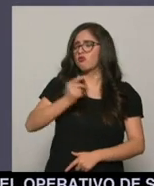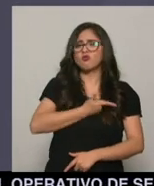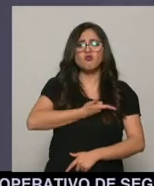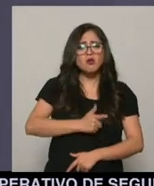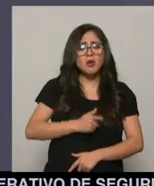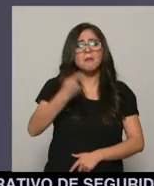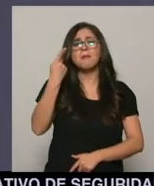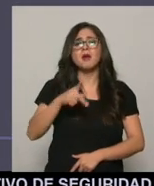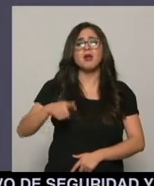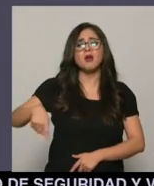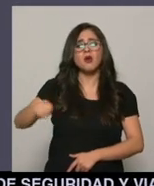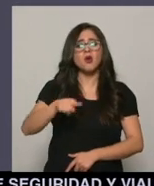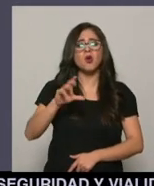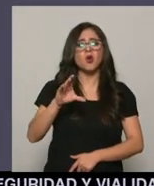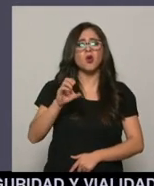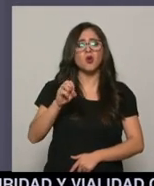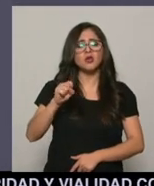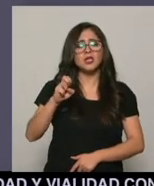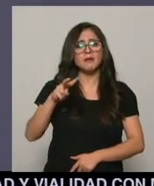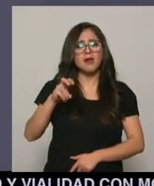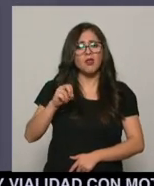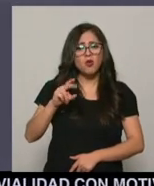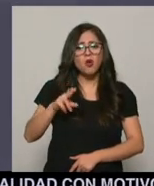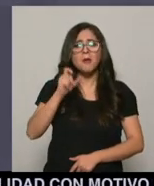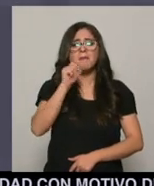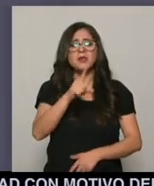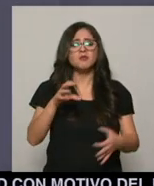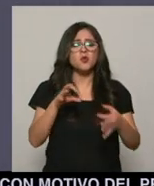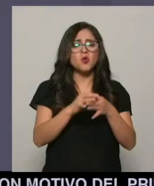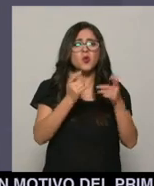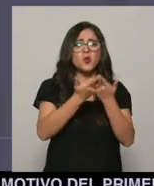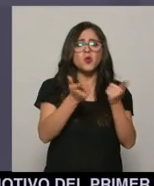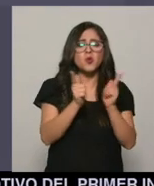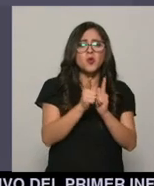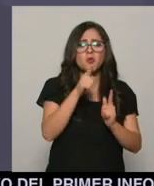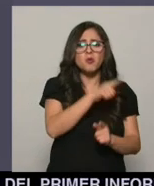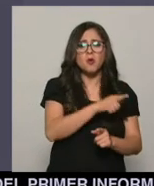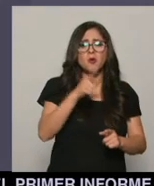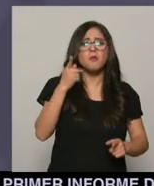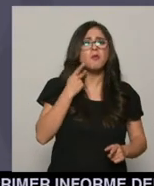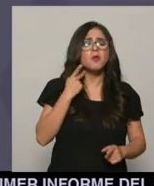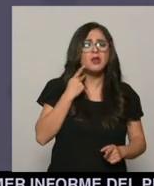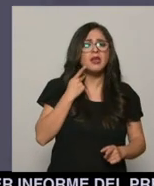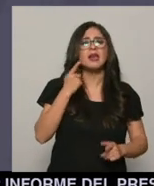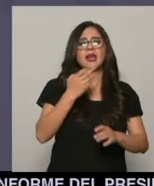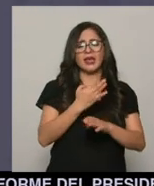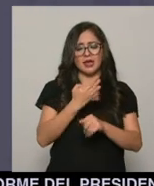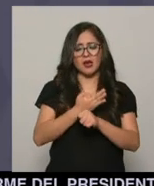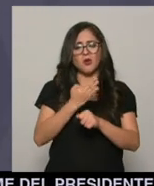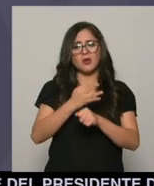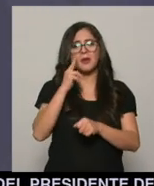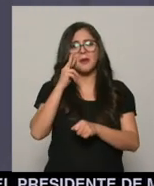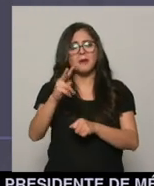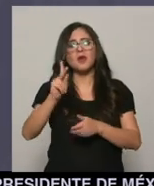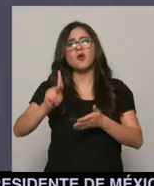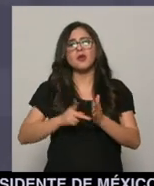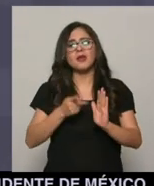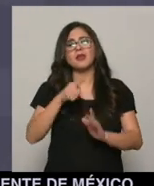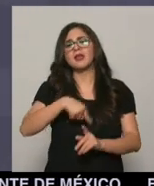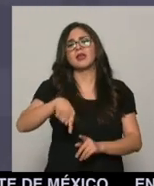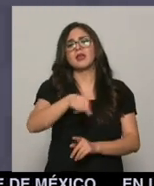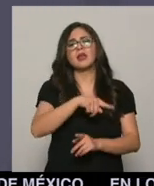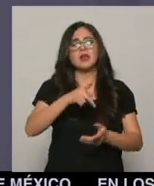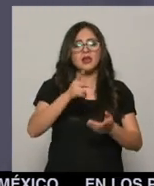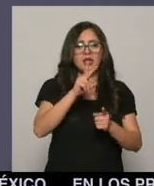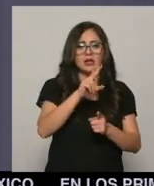están en su partido, porque ahora Morena se ha convertido en el partido reeleccionista de México. Si tú te fijas, se quiere reelegir Jacob